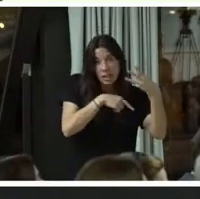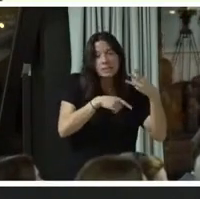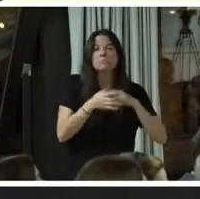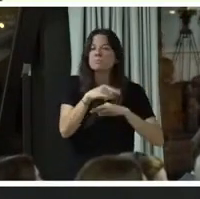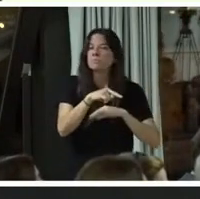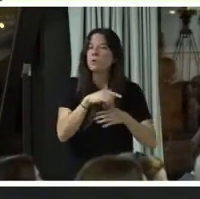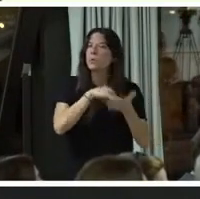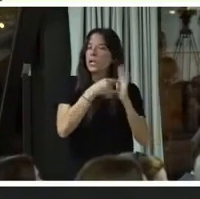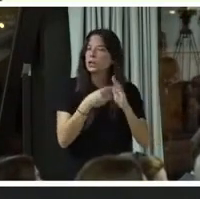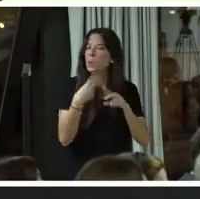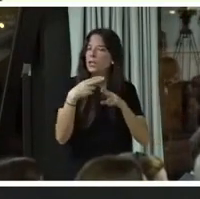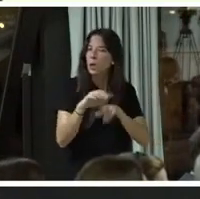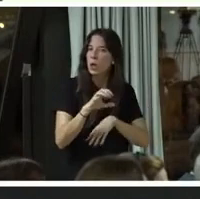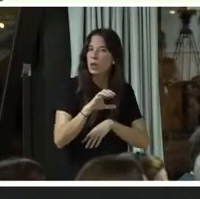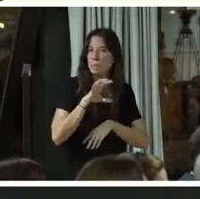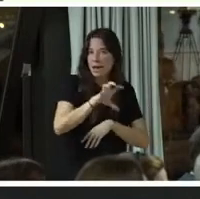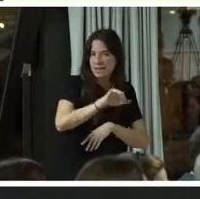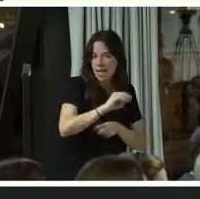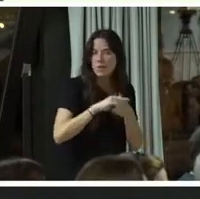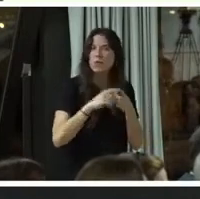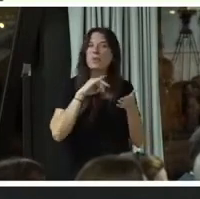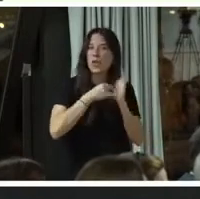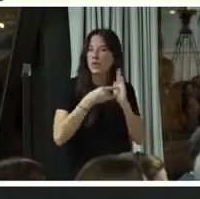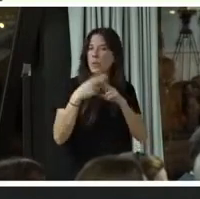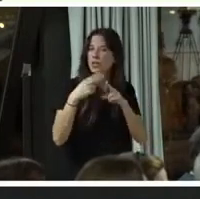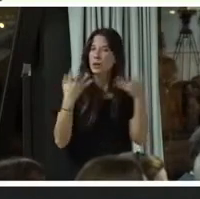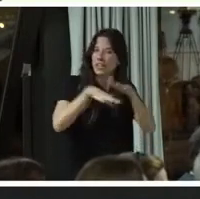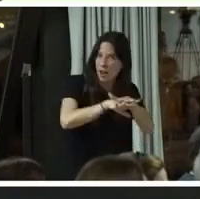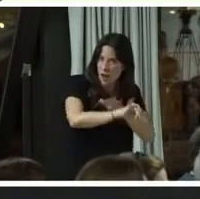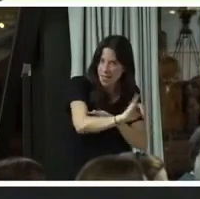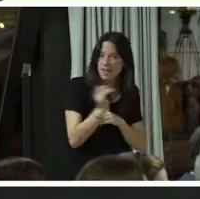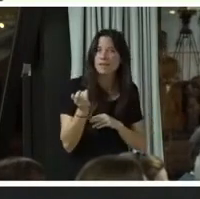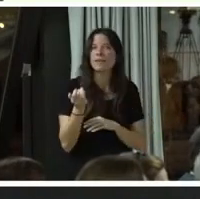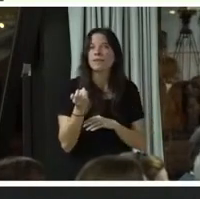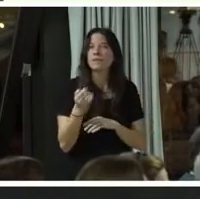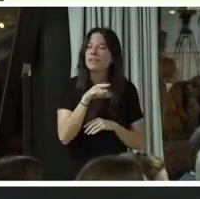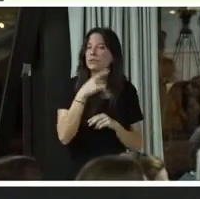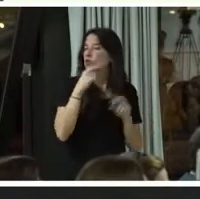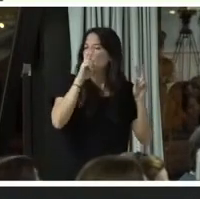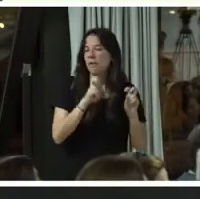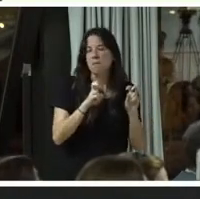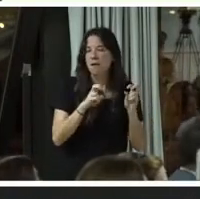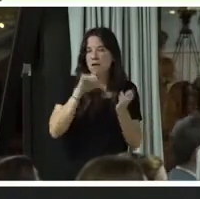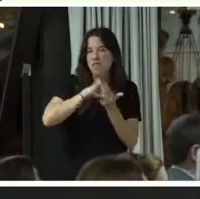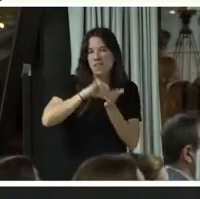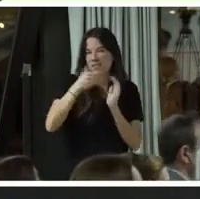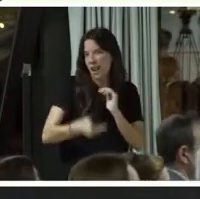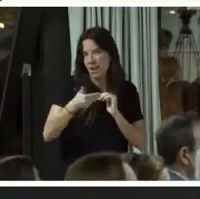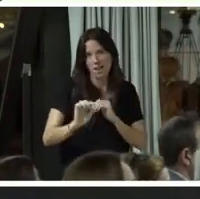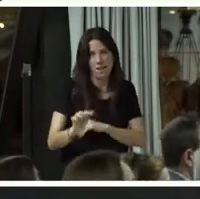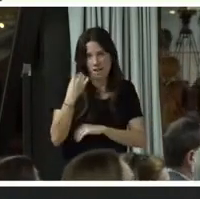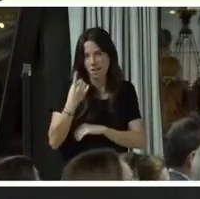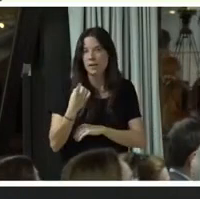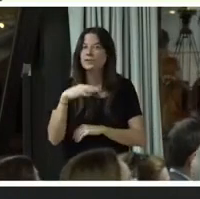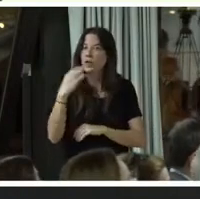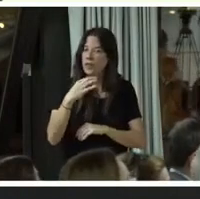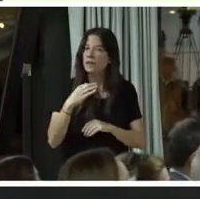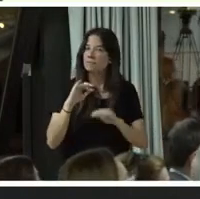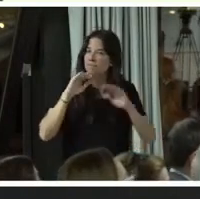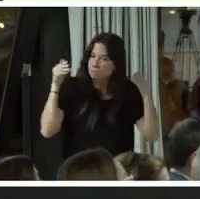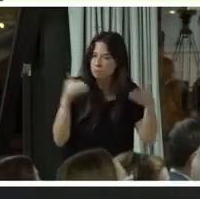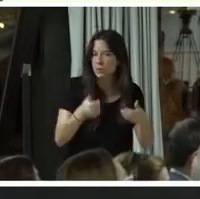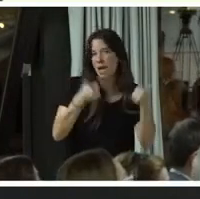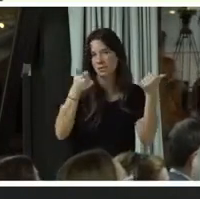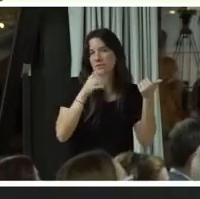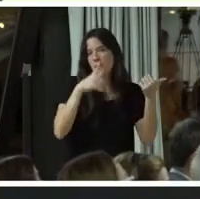proyecto político de país tiene un proyecto político integrador y eh es una cuestión central y que hay que poner de relevancia